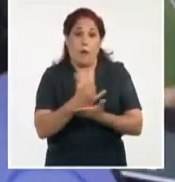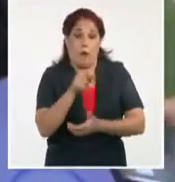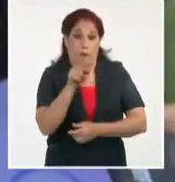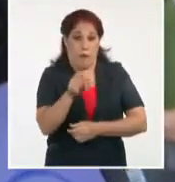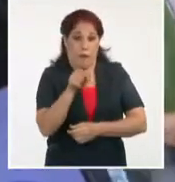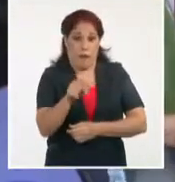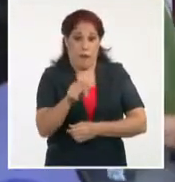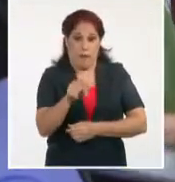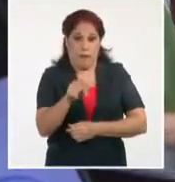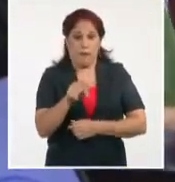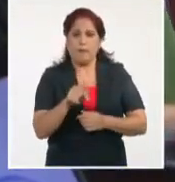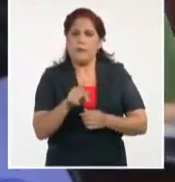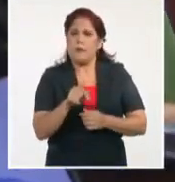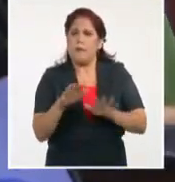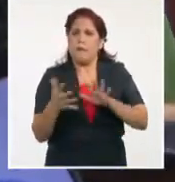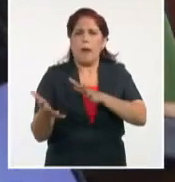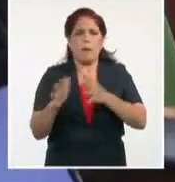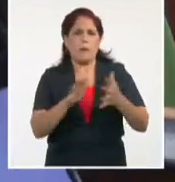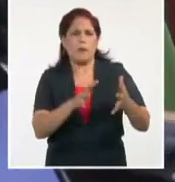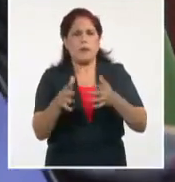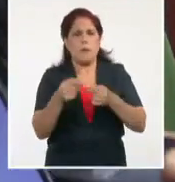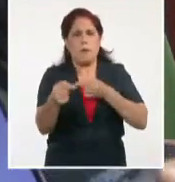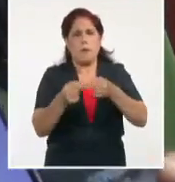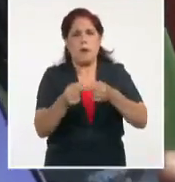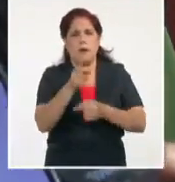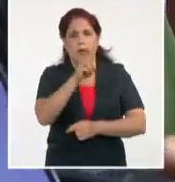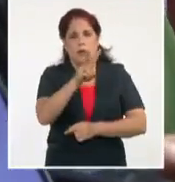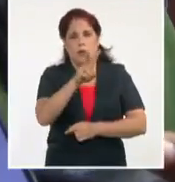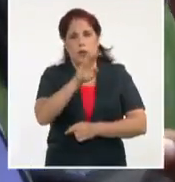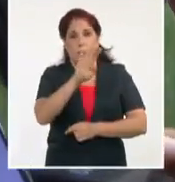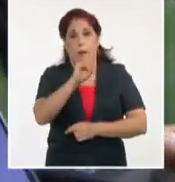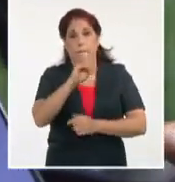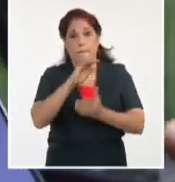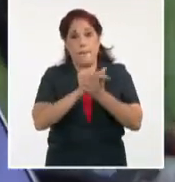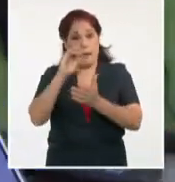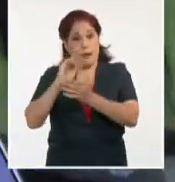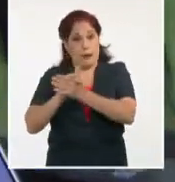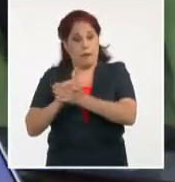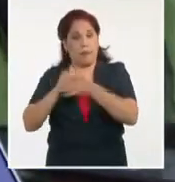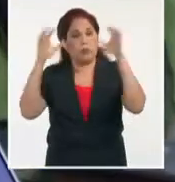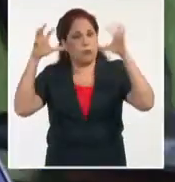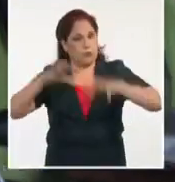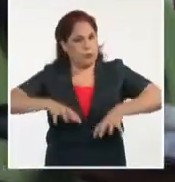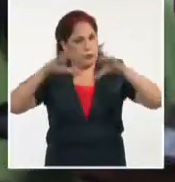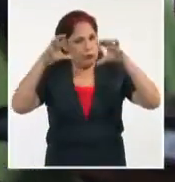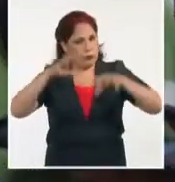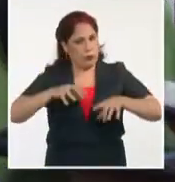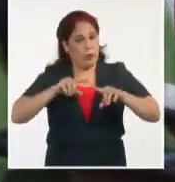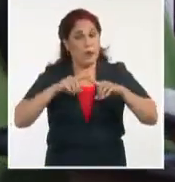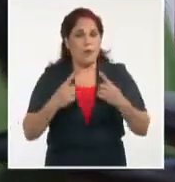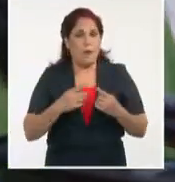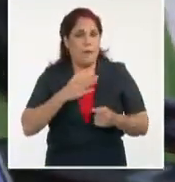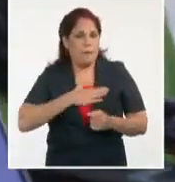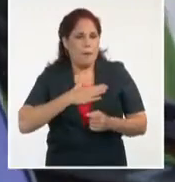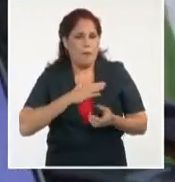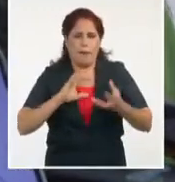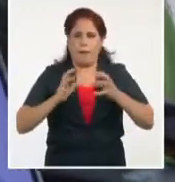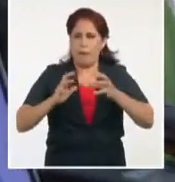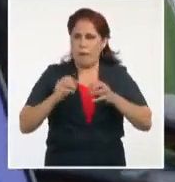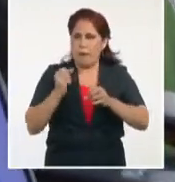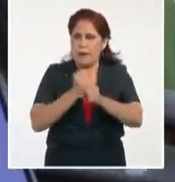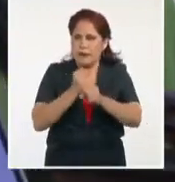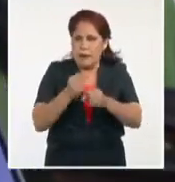llegaron a aproximarse mayores de 200 milímetros de precipitación. Esto trae consigo, por las propias características que tiene el